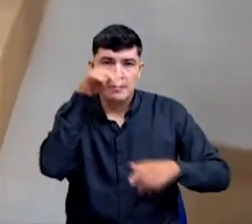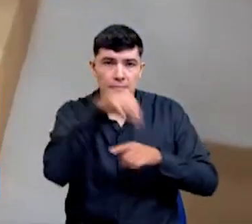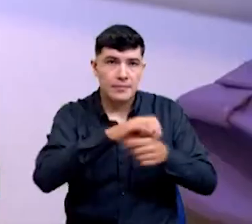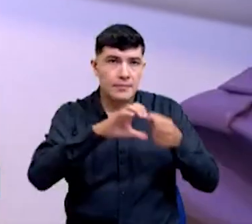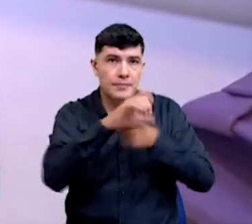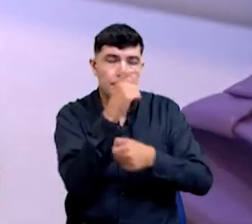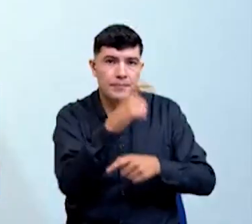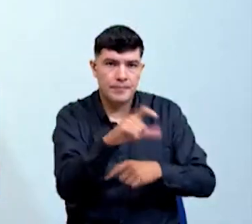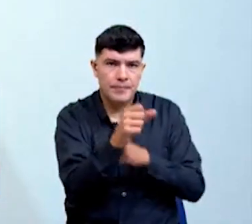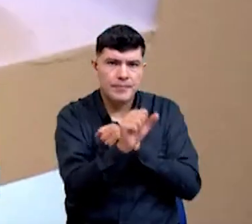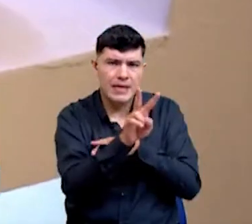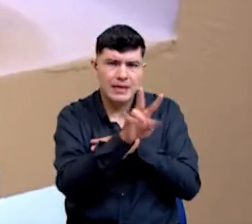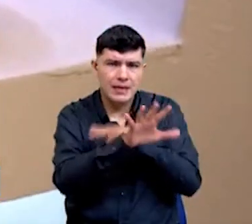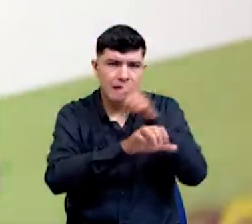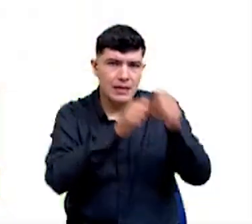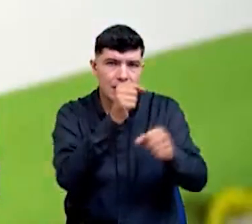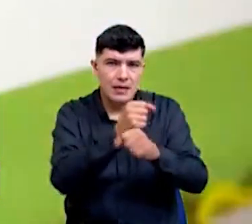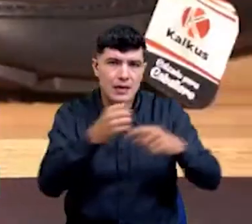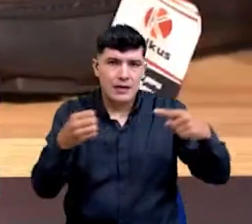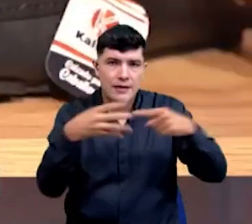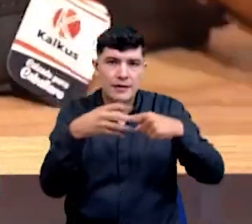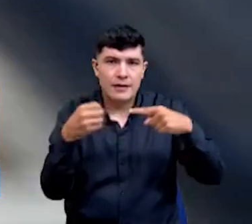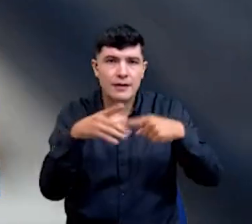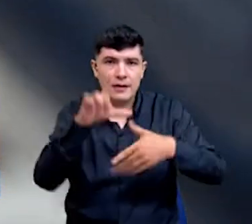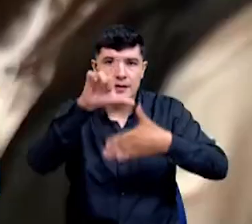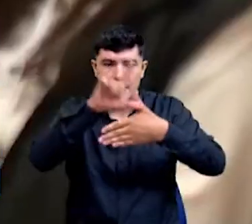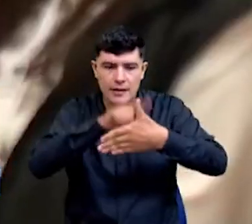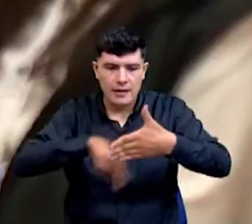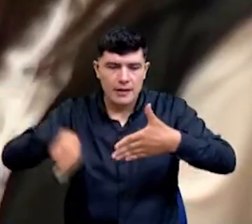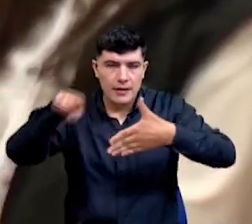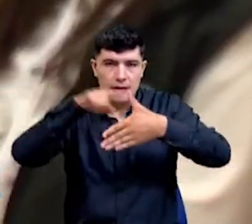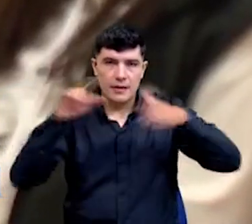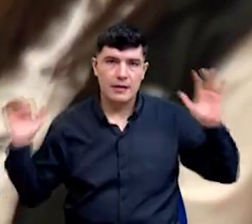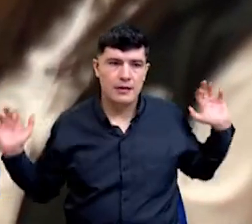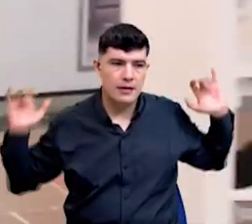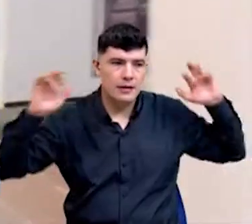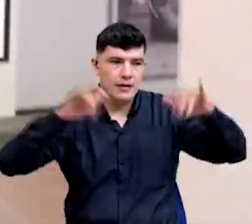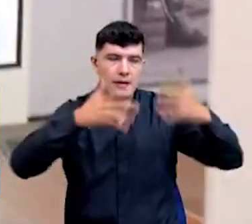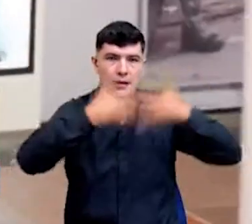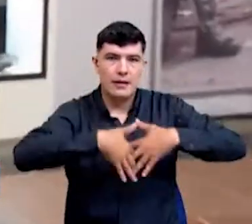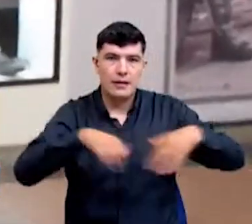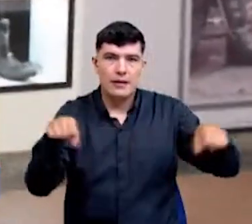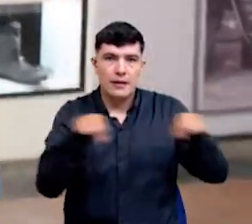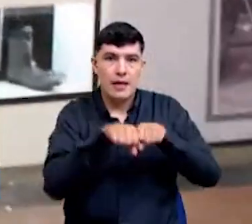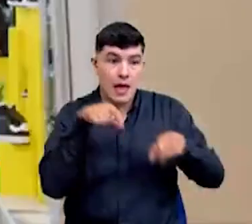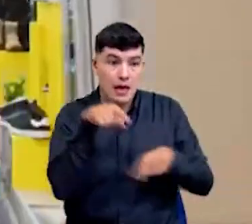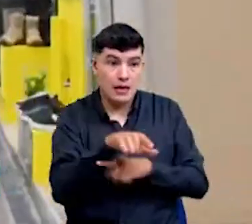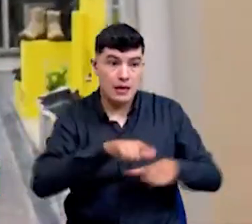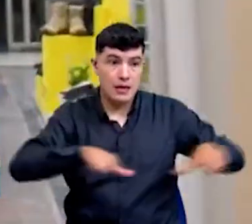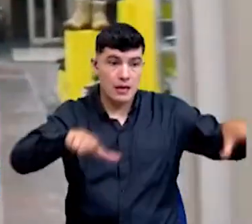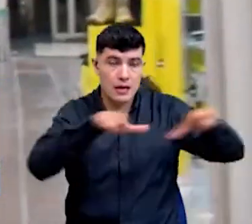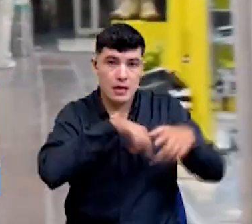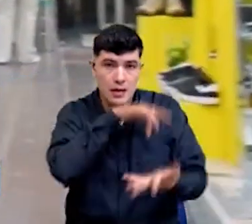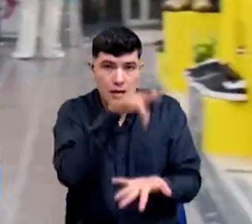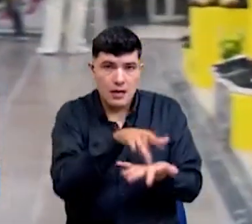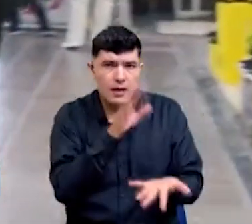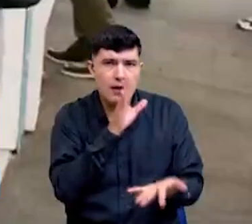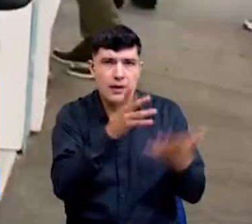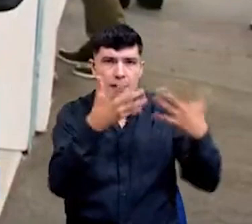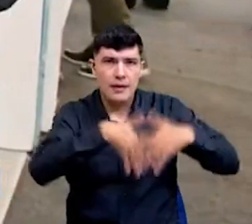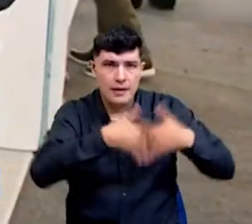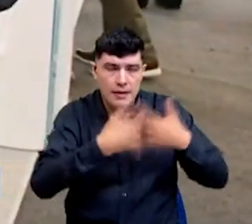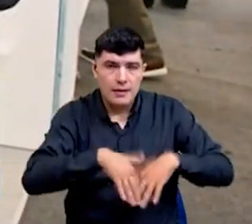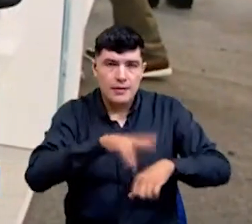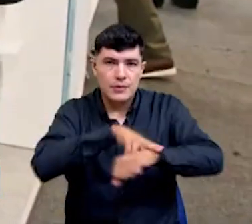de la edición número 25 del foro latinoamericano del calzado un espacio que contará con la participación de empresarios